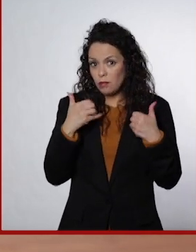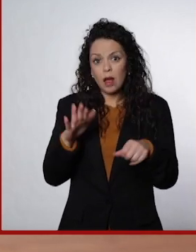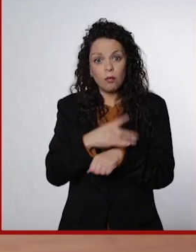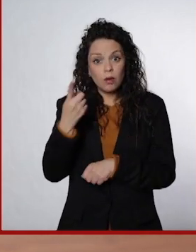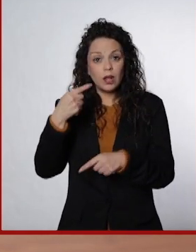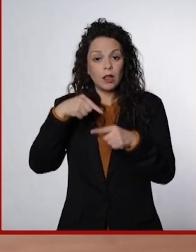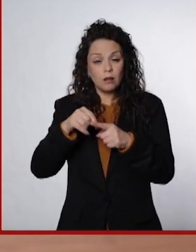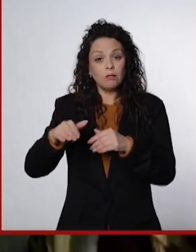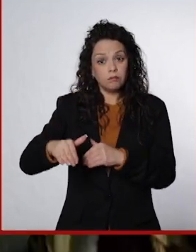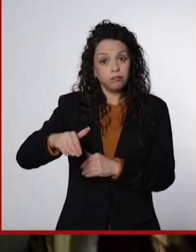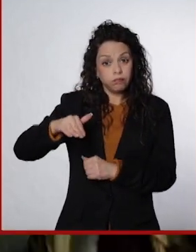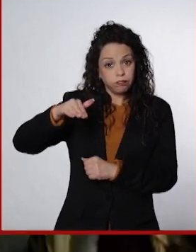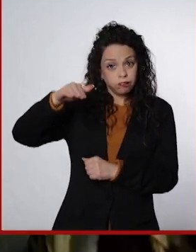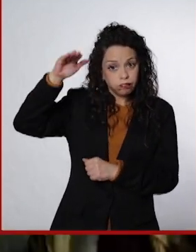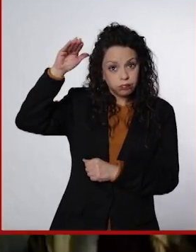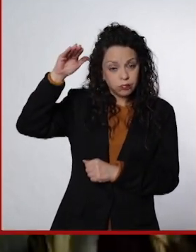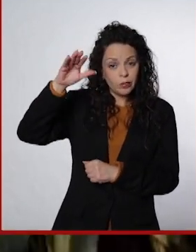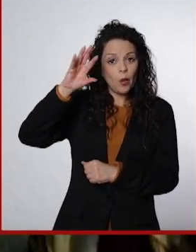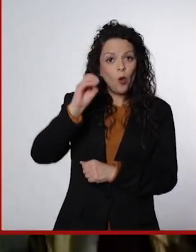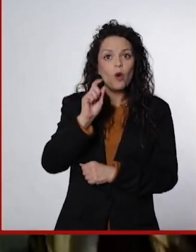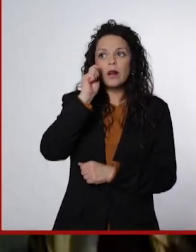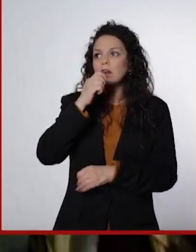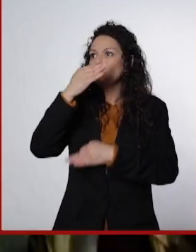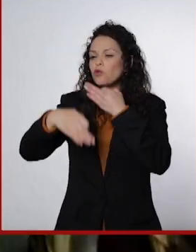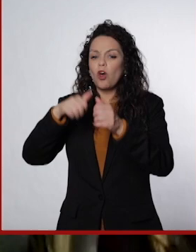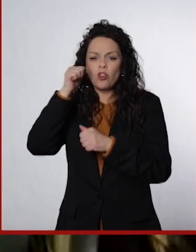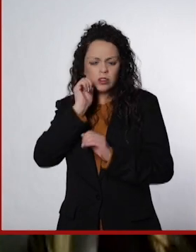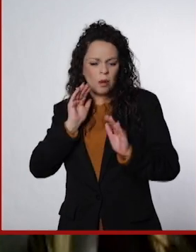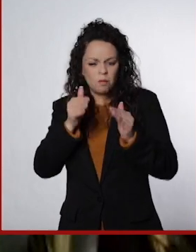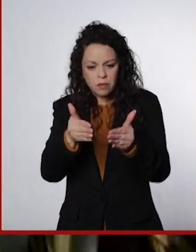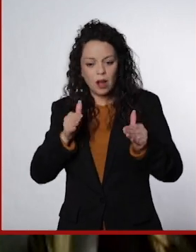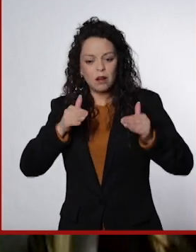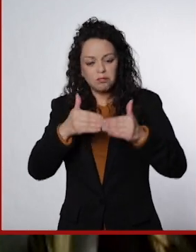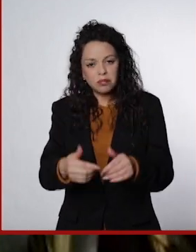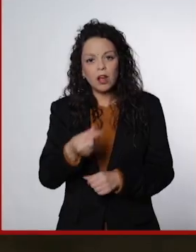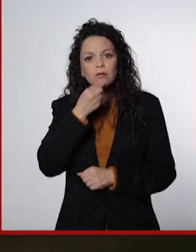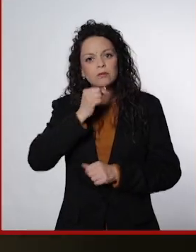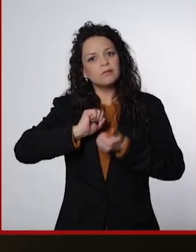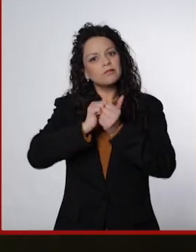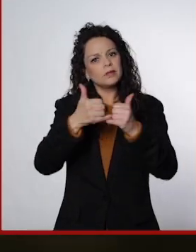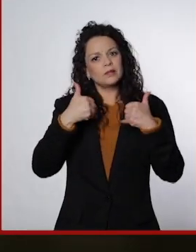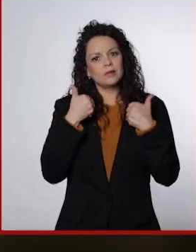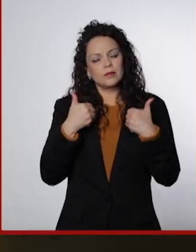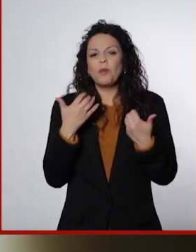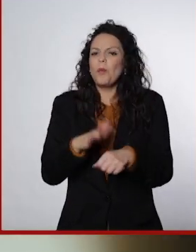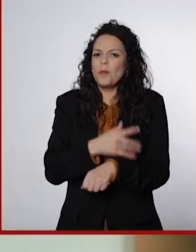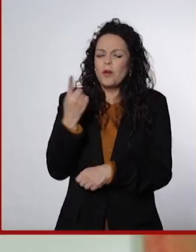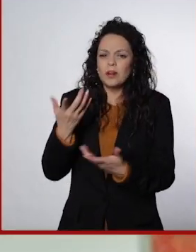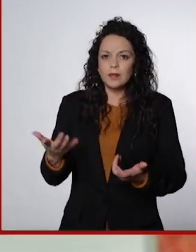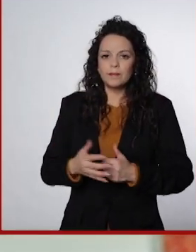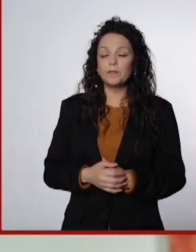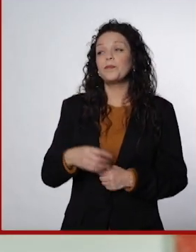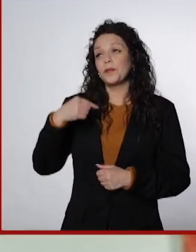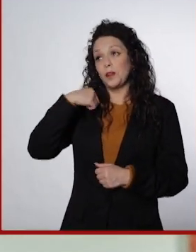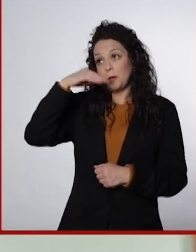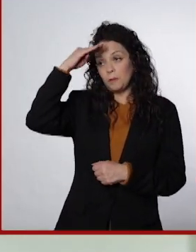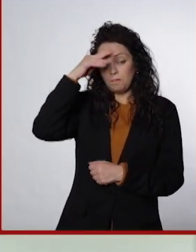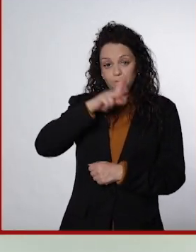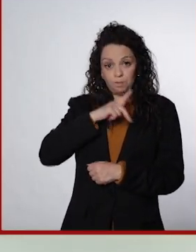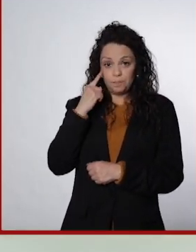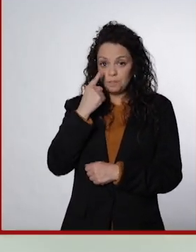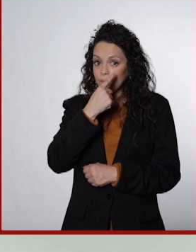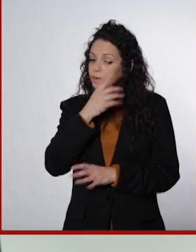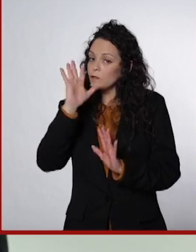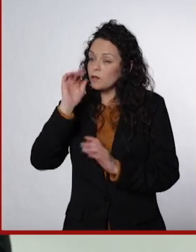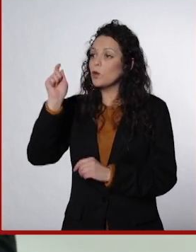creciendo o porque todo el mundo lo encasilla en la adolescencia? Creo que desde un lugar adulto a menudo percibimos a los adolescentes